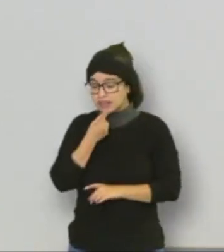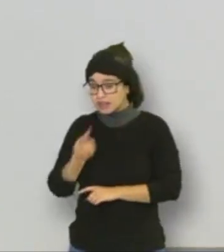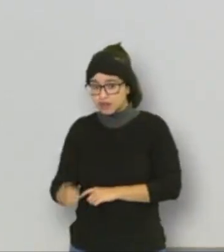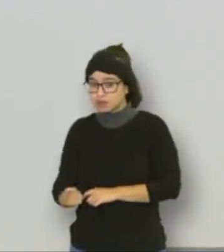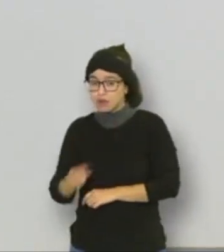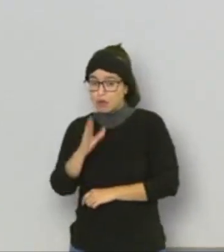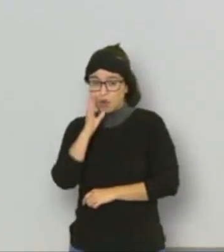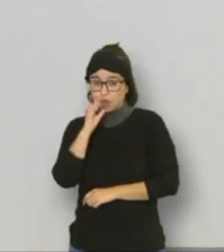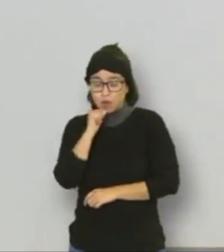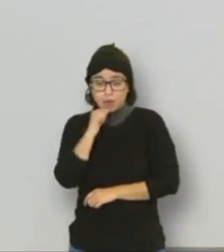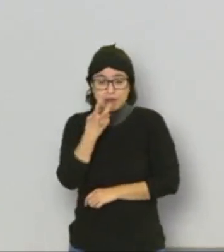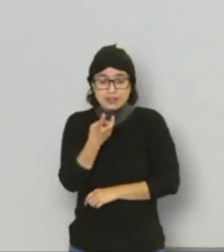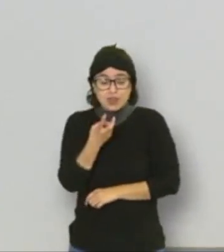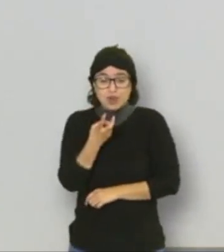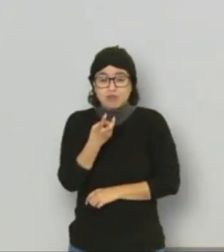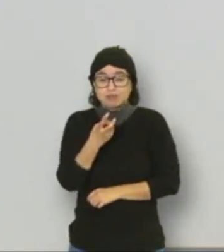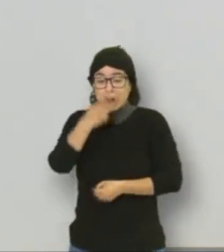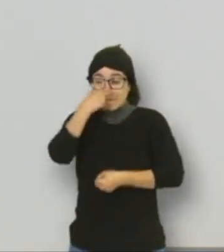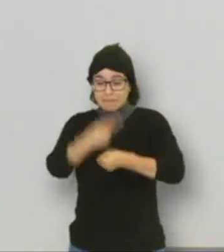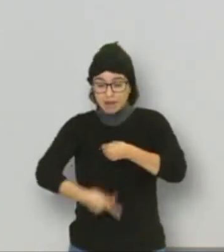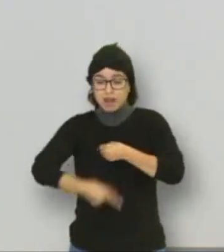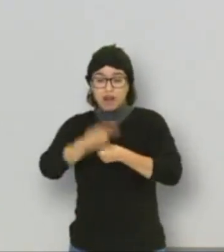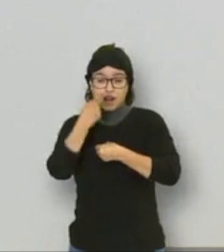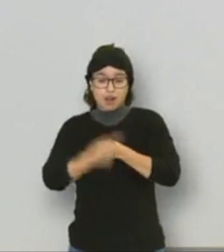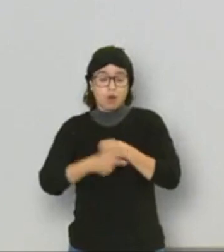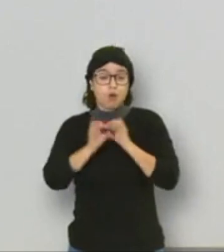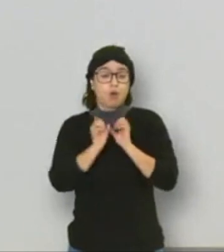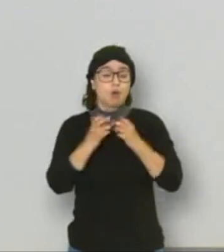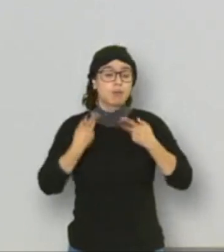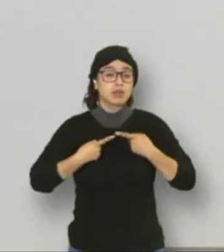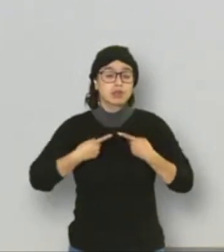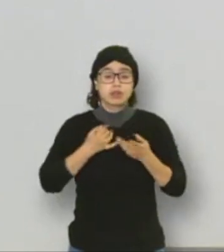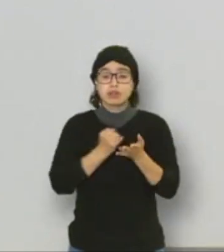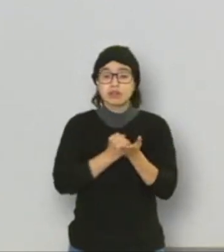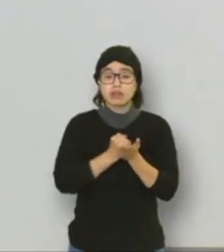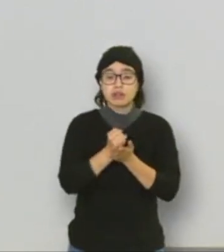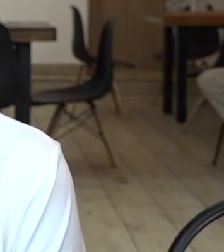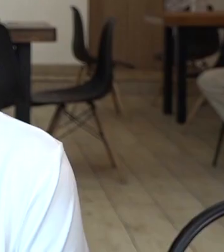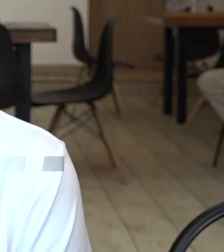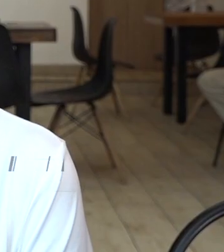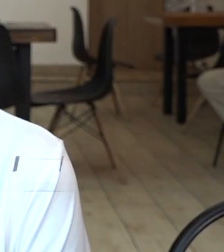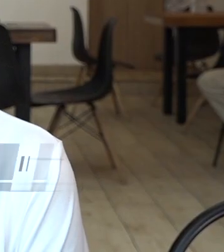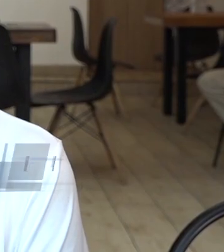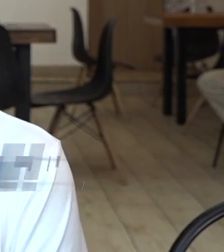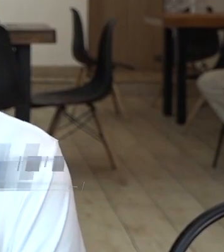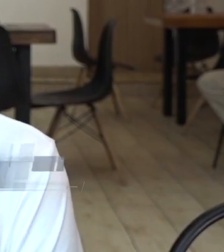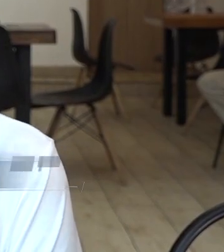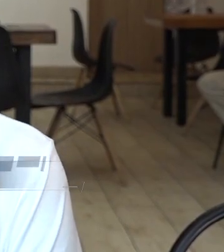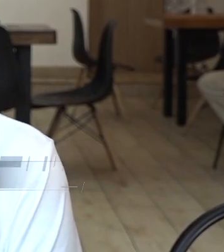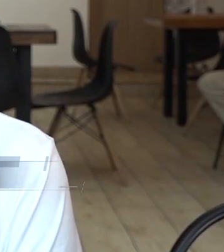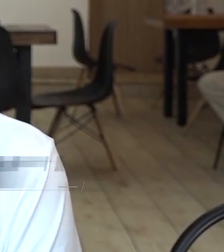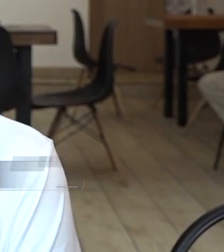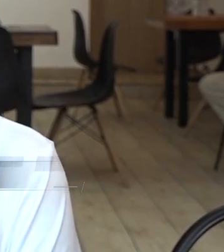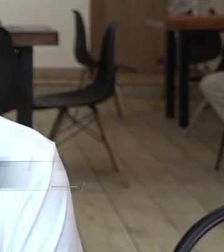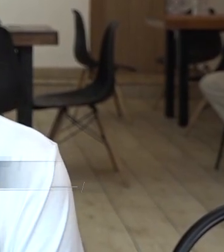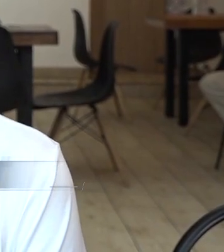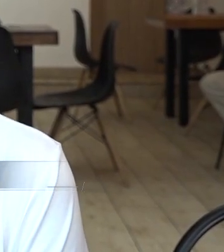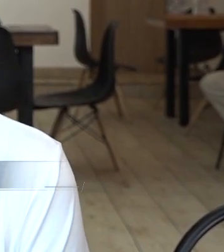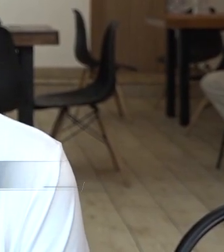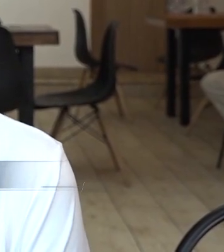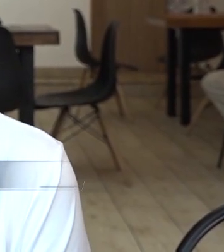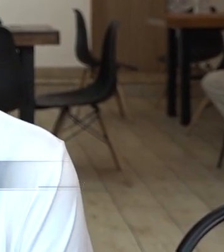antigüedad, nuestras prestaciones y nuestra seguridad social, dijo. Ella violentó mis derechos